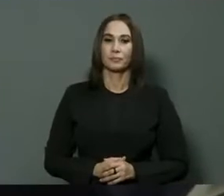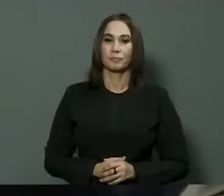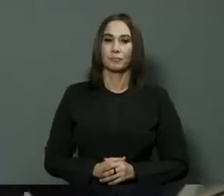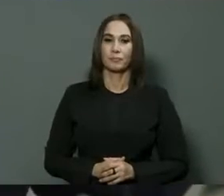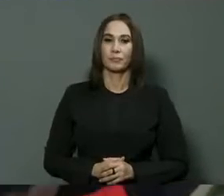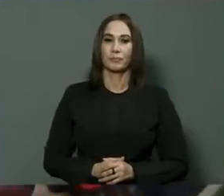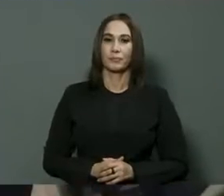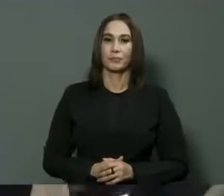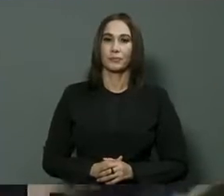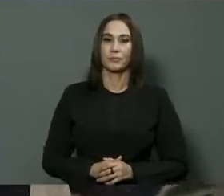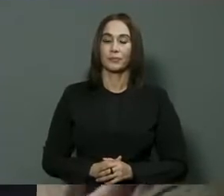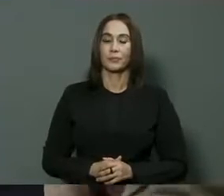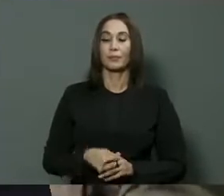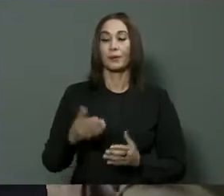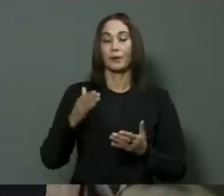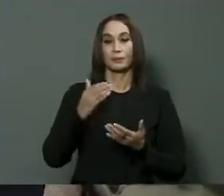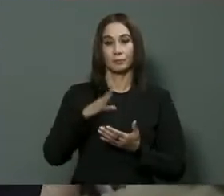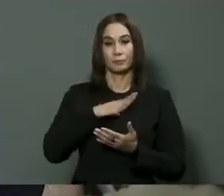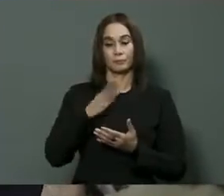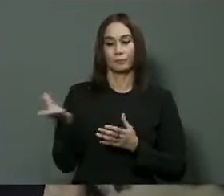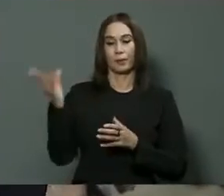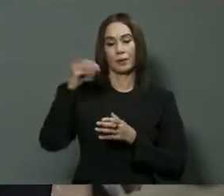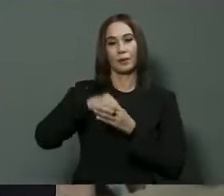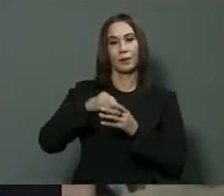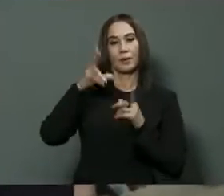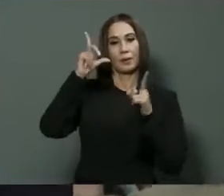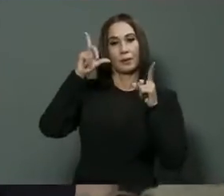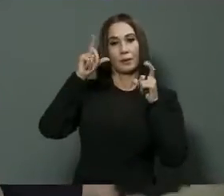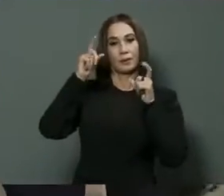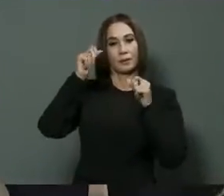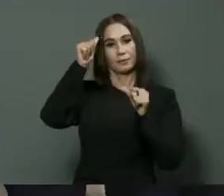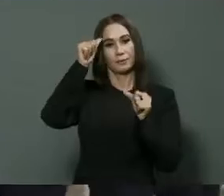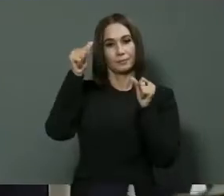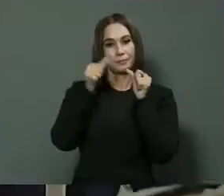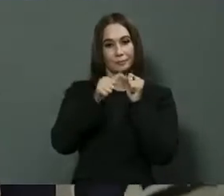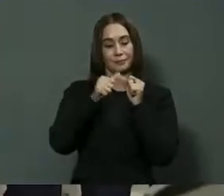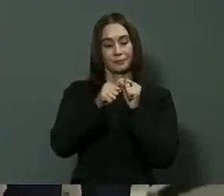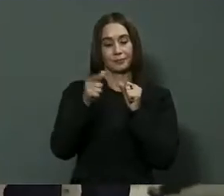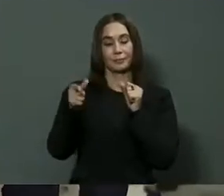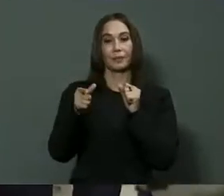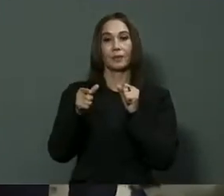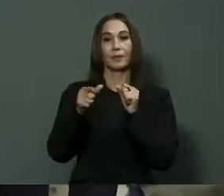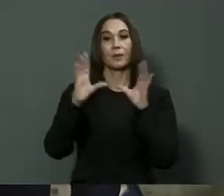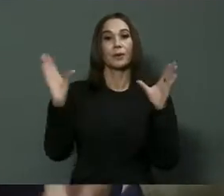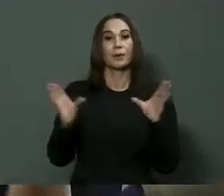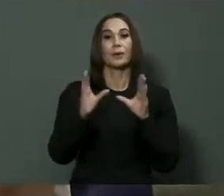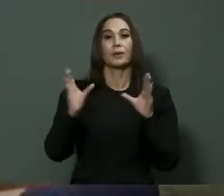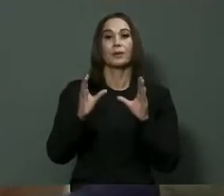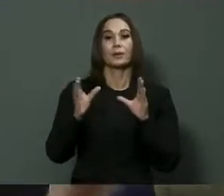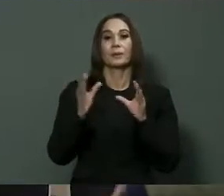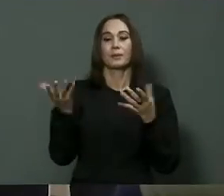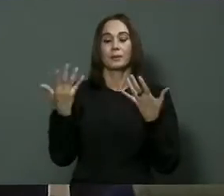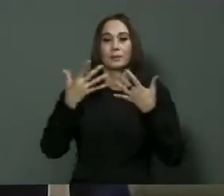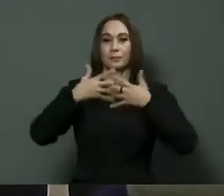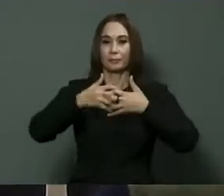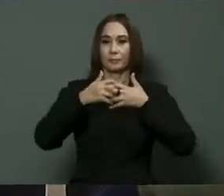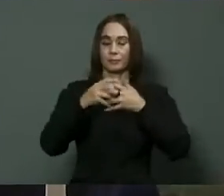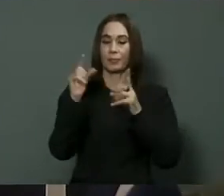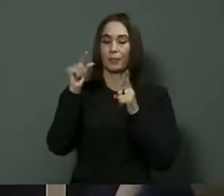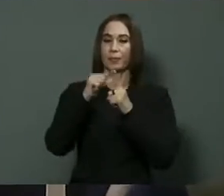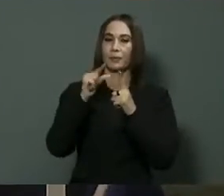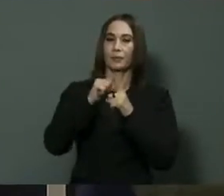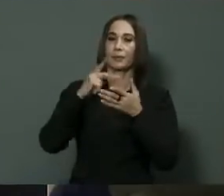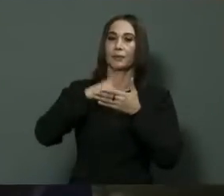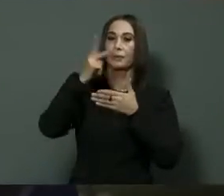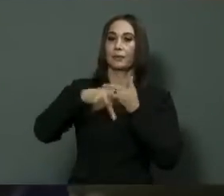Muy bien, entonces se integra ella a la foto para la historia. Señores, esta actividad realmente se consolida esa palabra de que